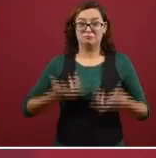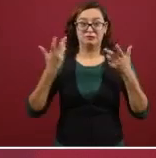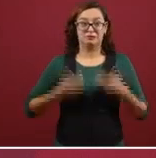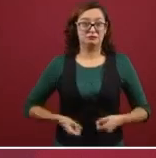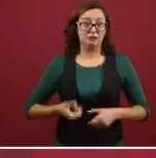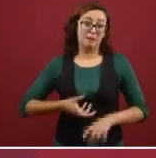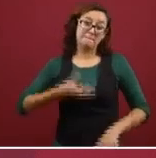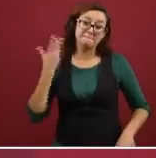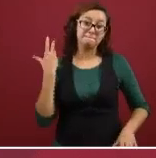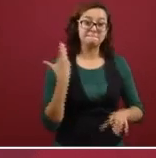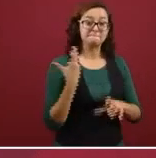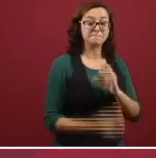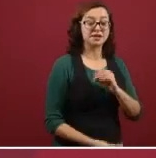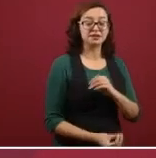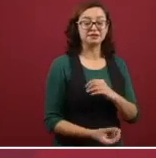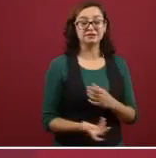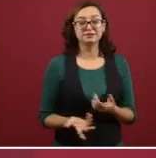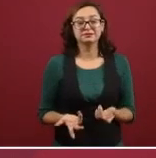empresa.